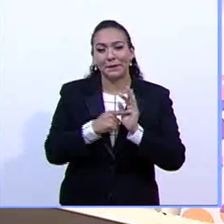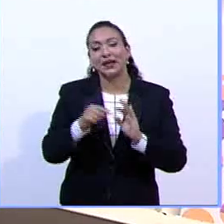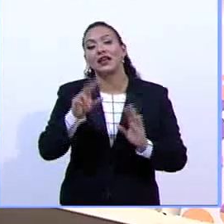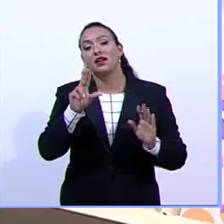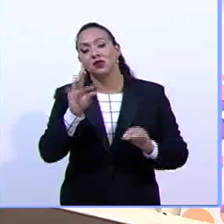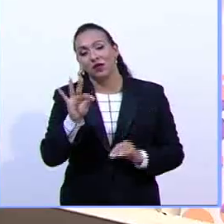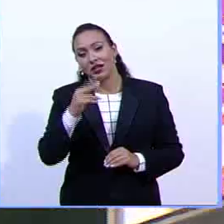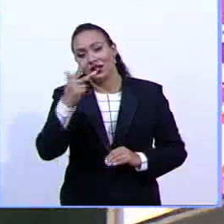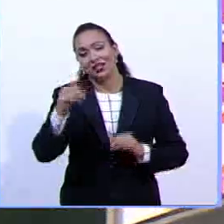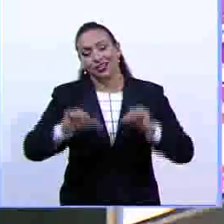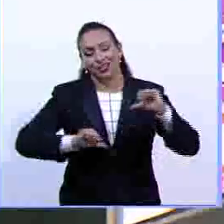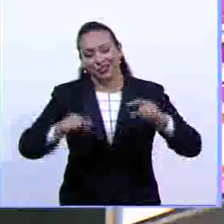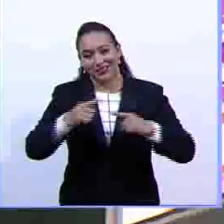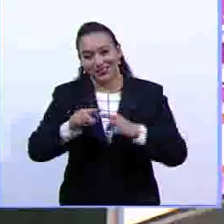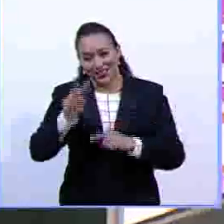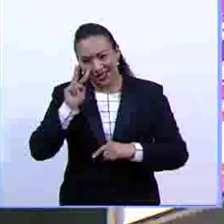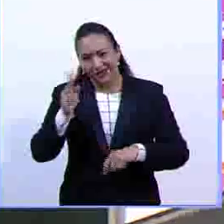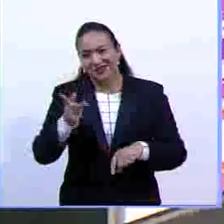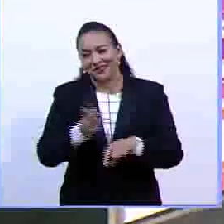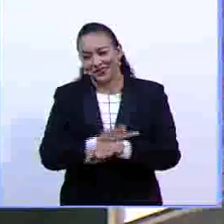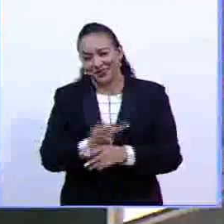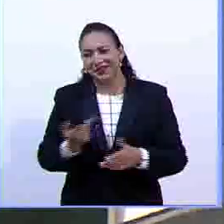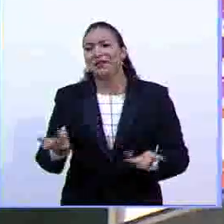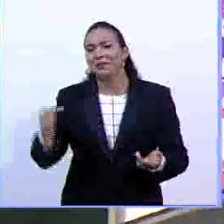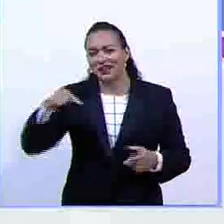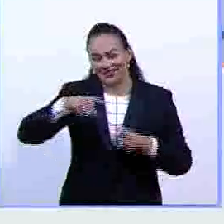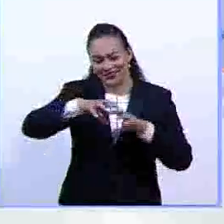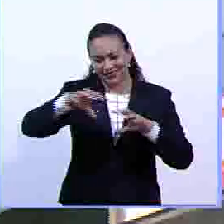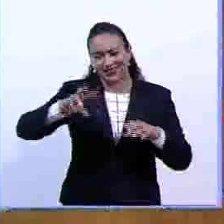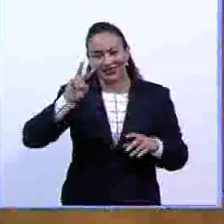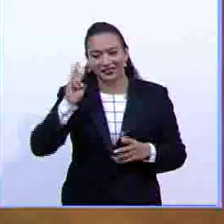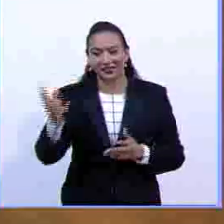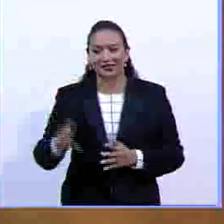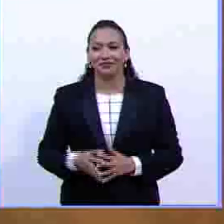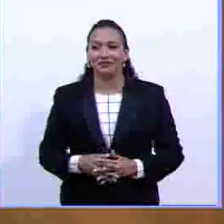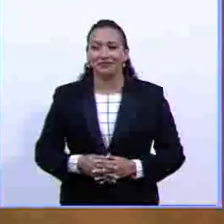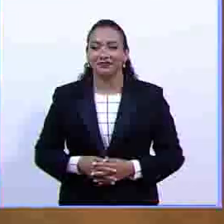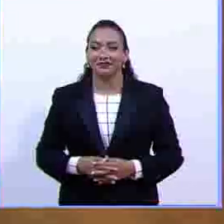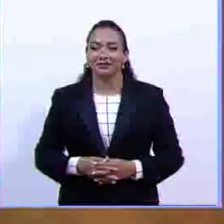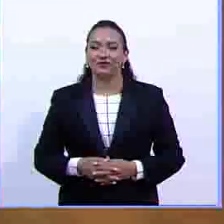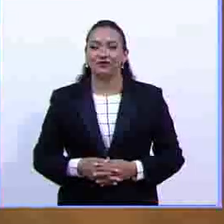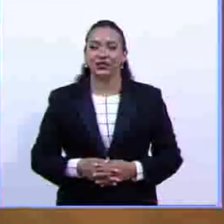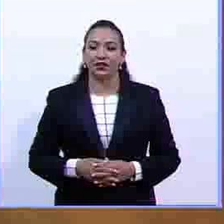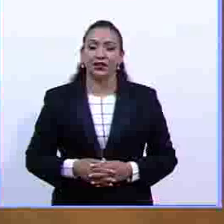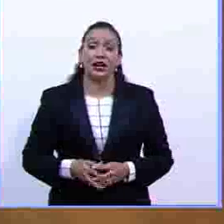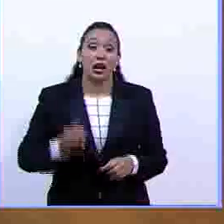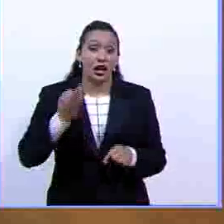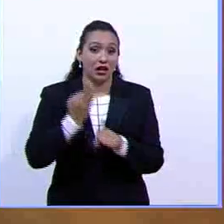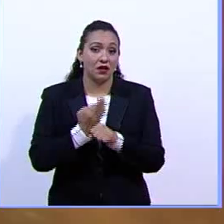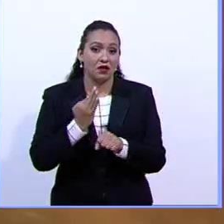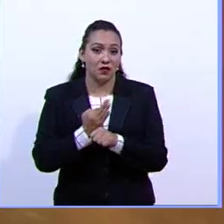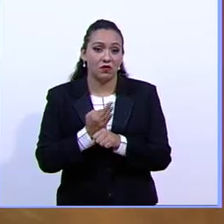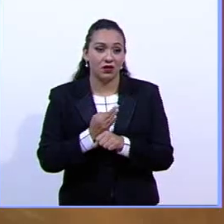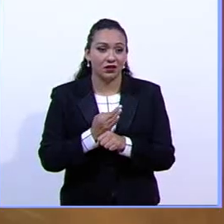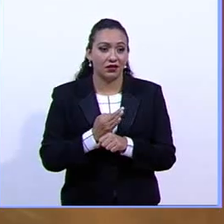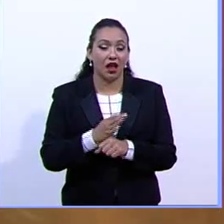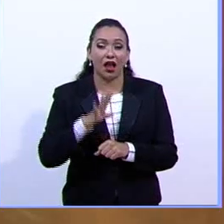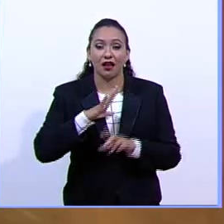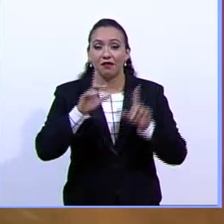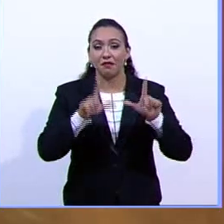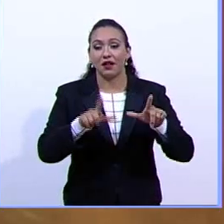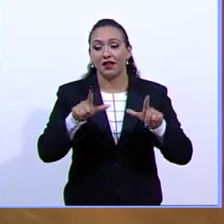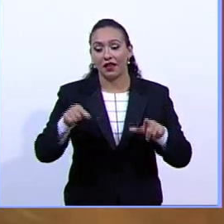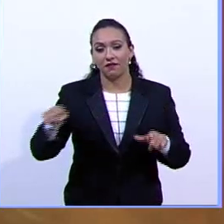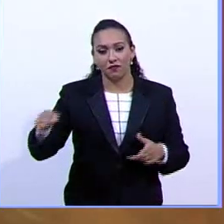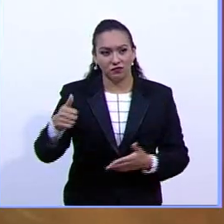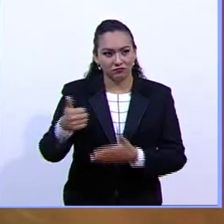1.048 actividades. Escuchemos parte de lo que se dijo durante la inauguración. En un mundo polarizado, plataformas como esta